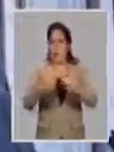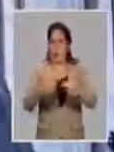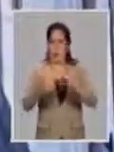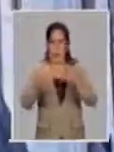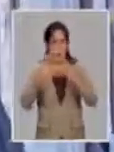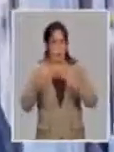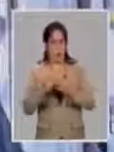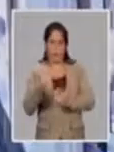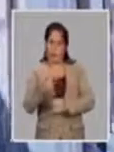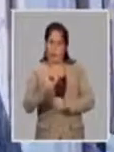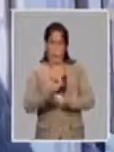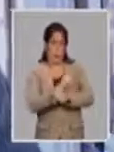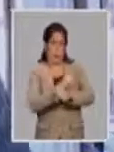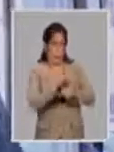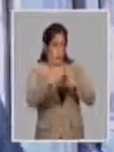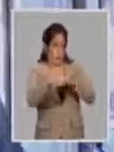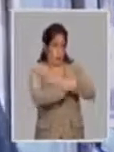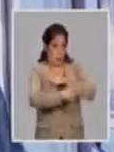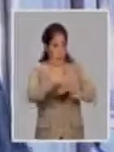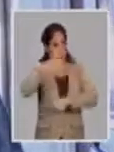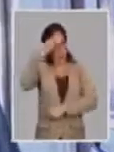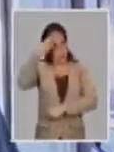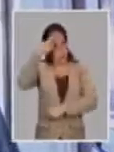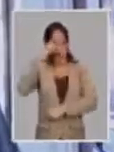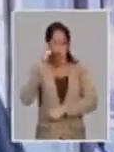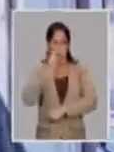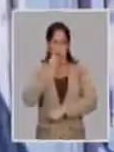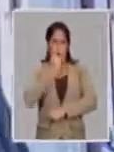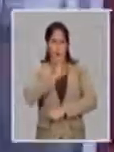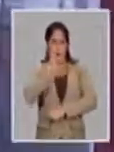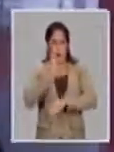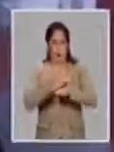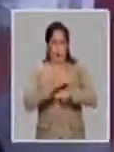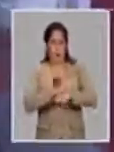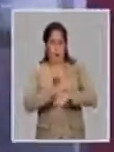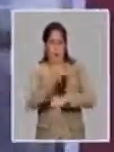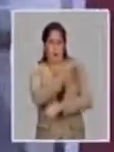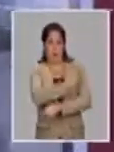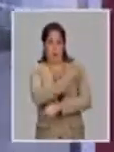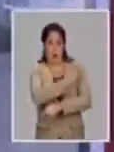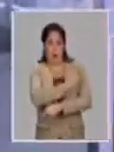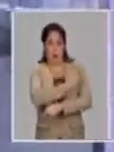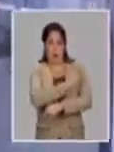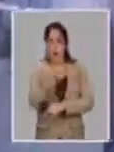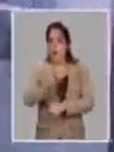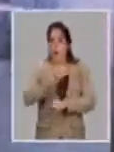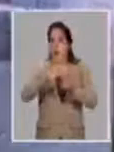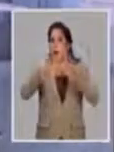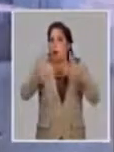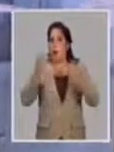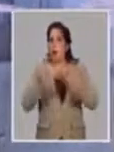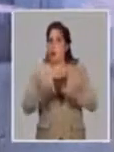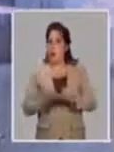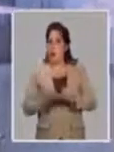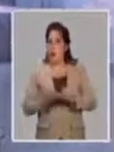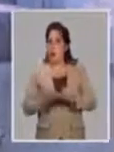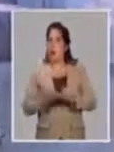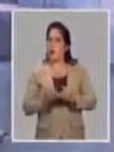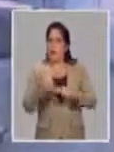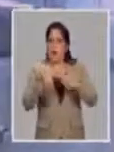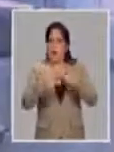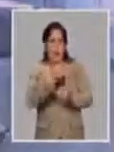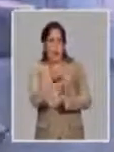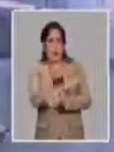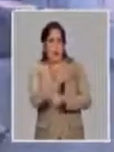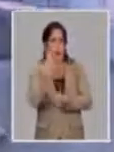en el mundo puede demorarse mucho más, pero creo que nosotros lo podemos lograr antes. Una vacuna no, igual que para el mundo entero,